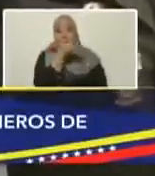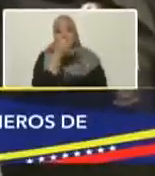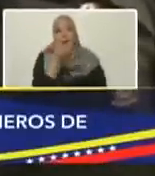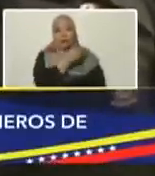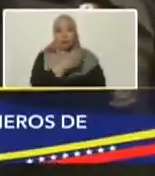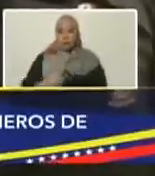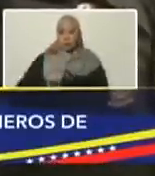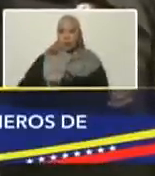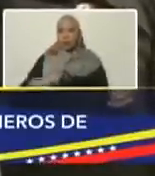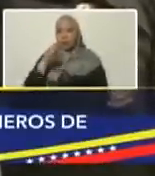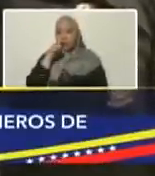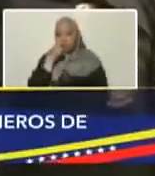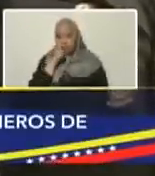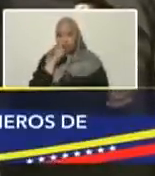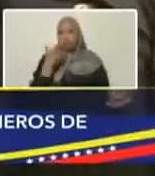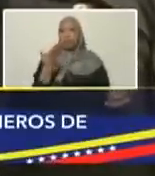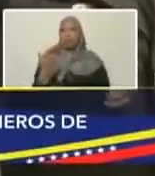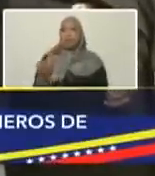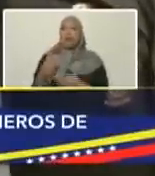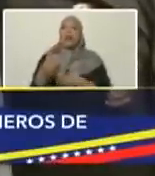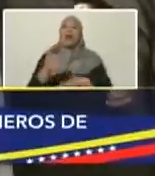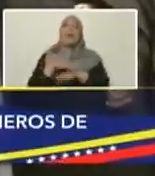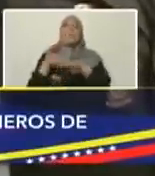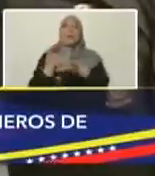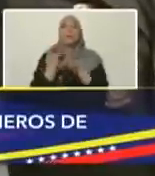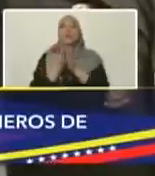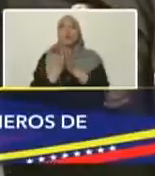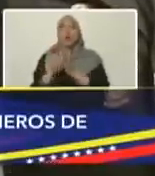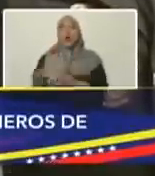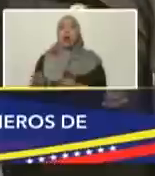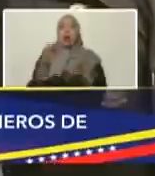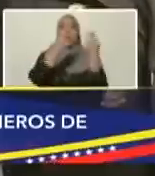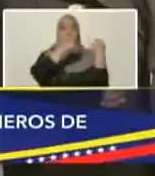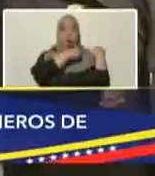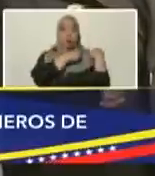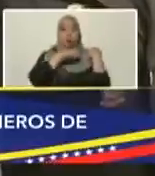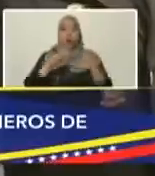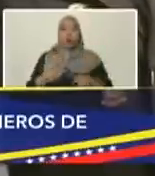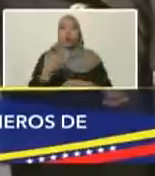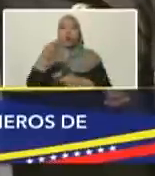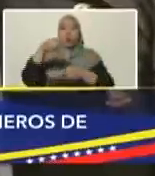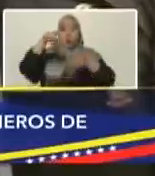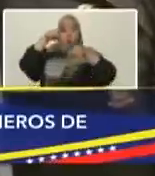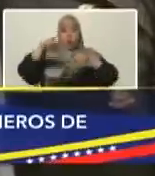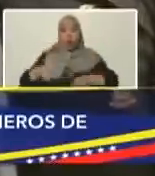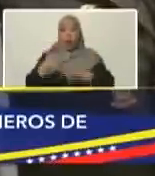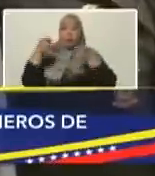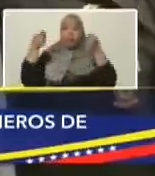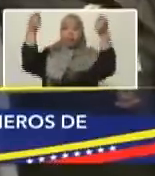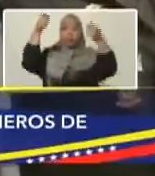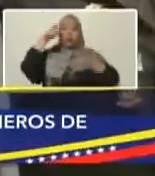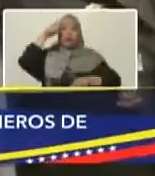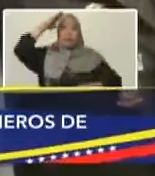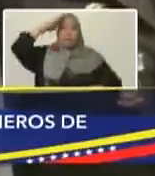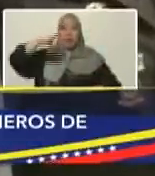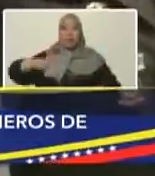tardes. Permiso para recibir el grado de general de brigada del glorioso ejército bolivariano.